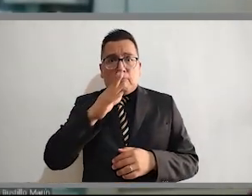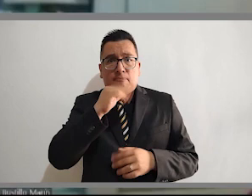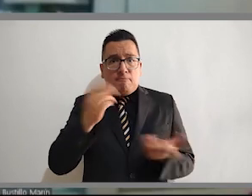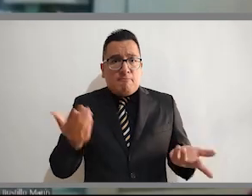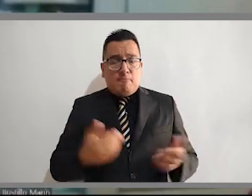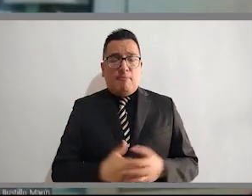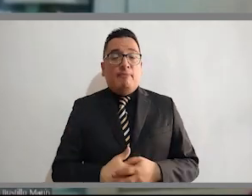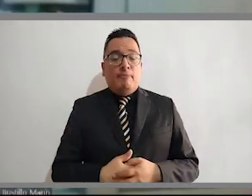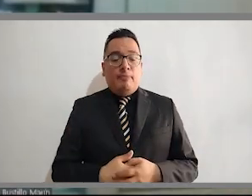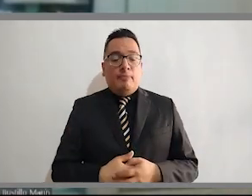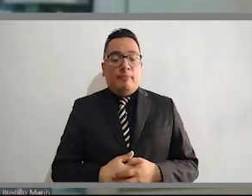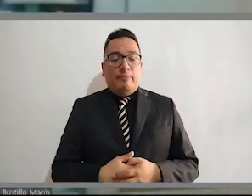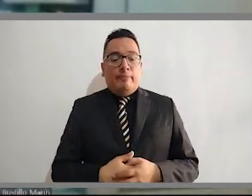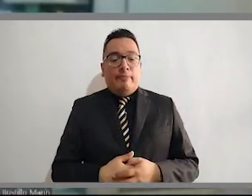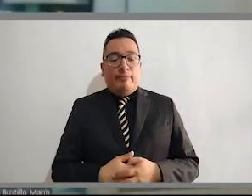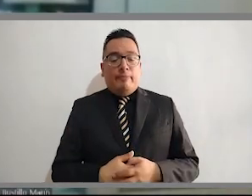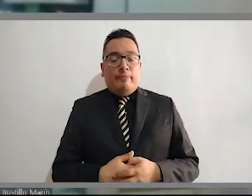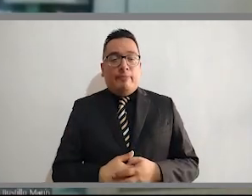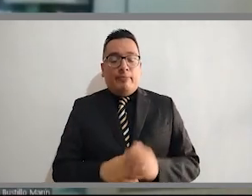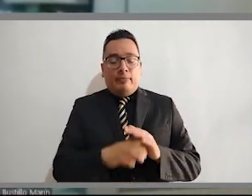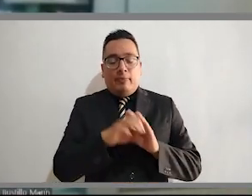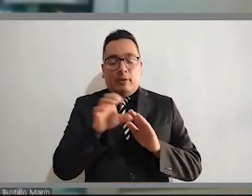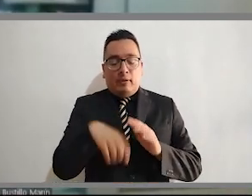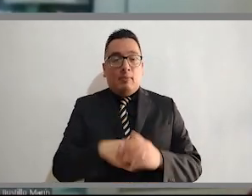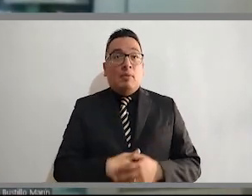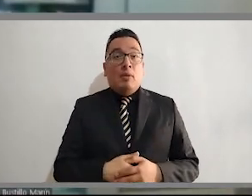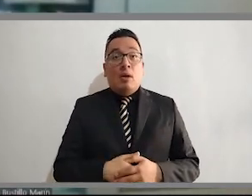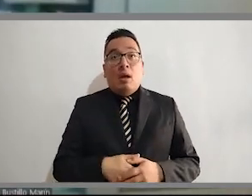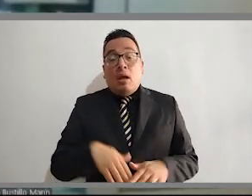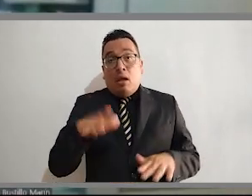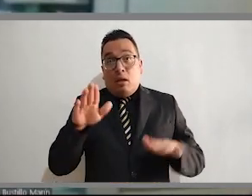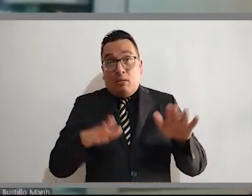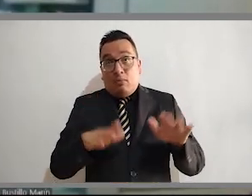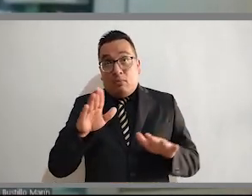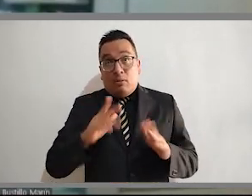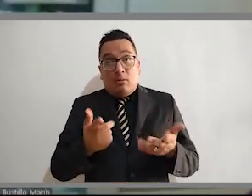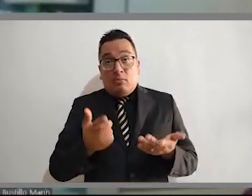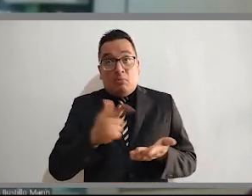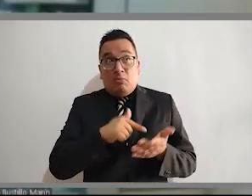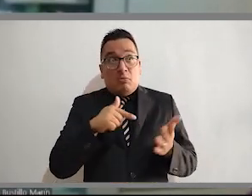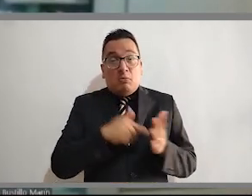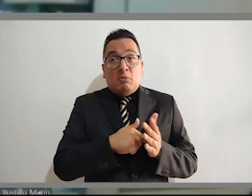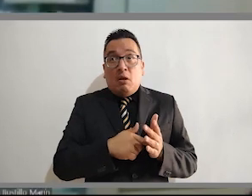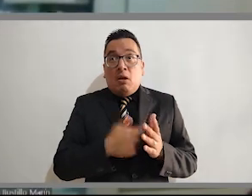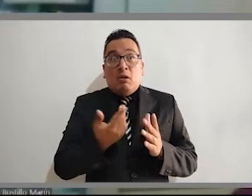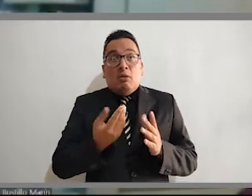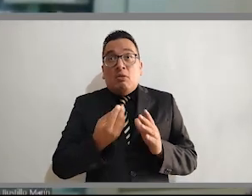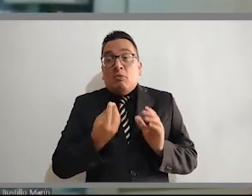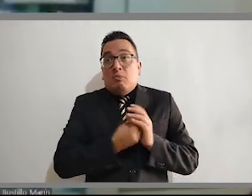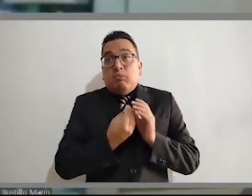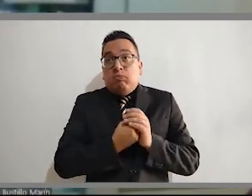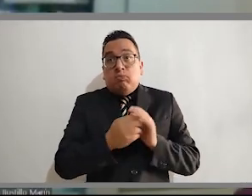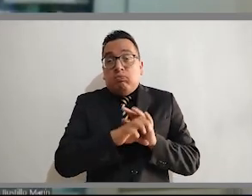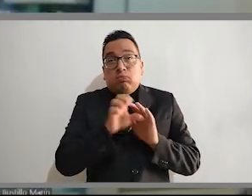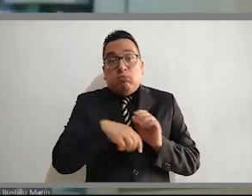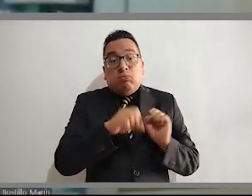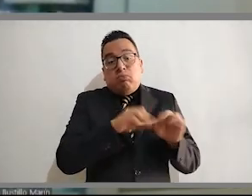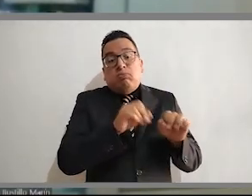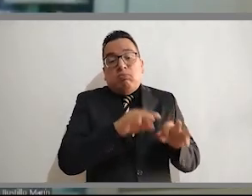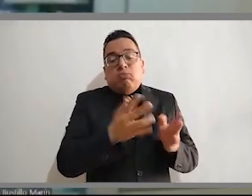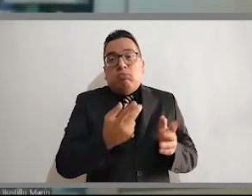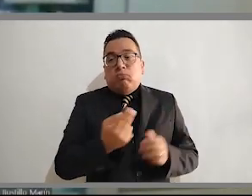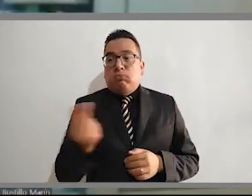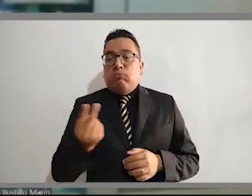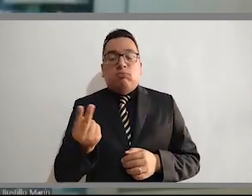Por ejemplo, hay casos de violencia política que se dan en lugares en donde en una oficina solamente está ella y el